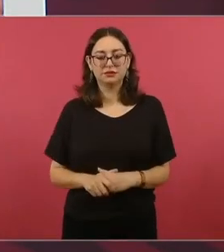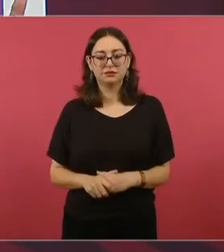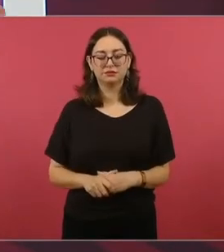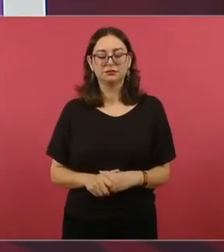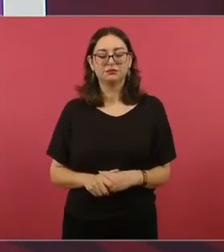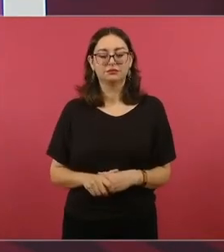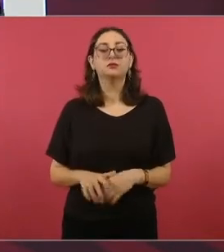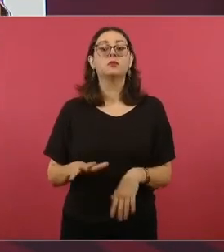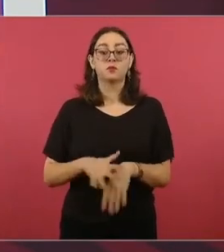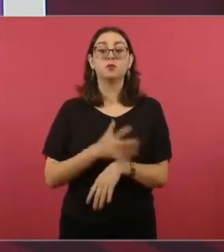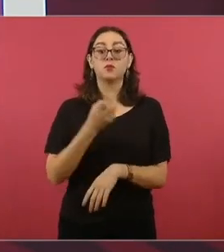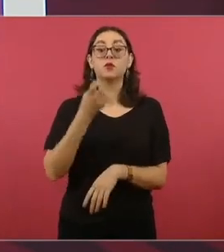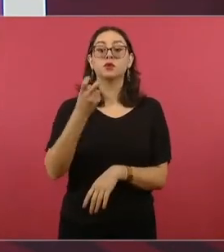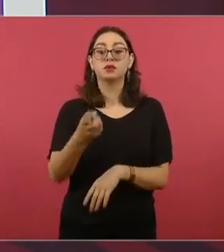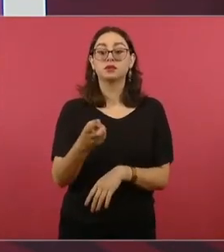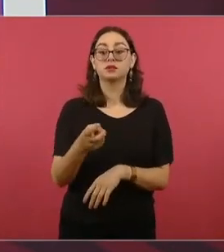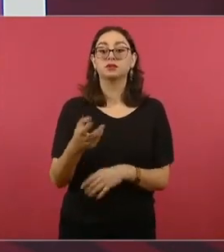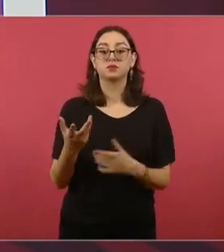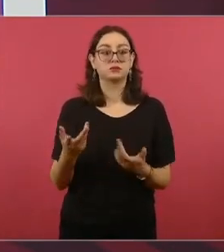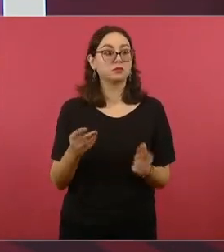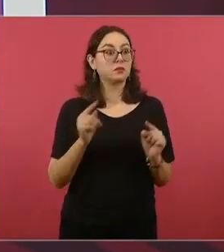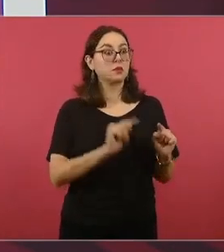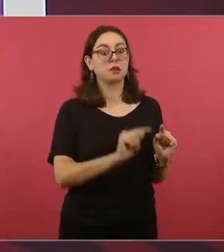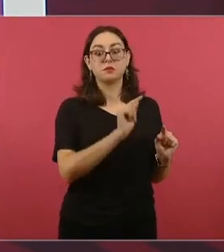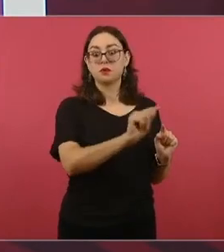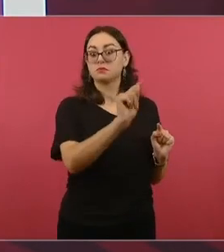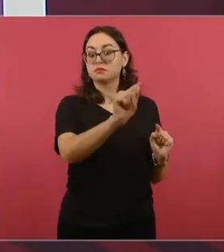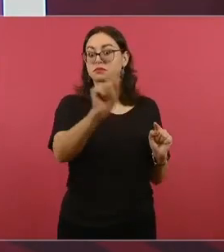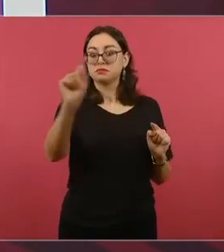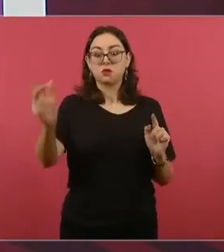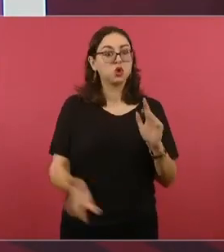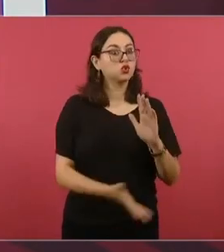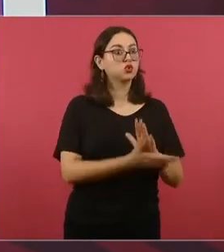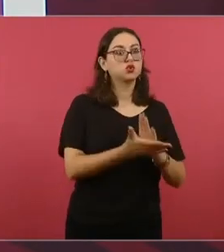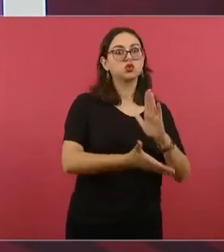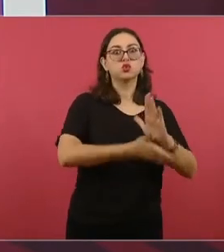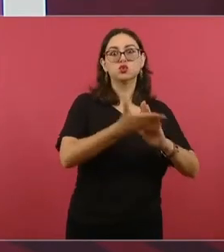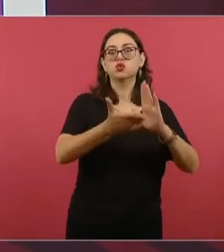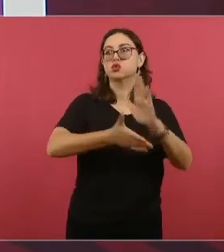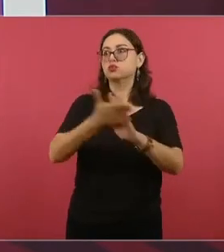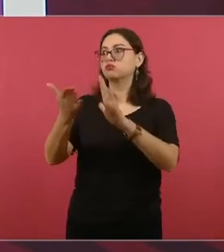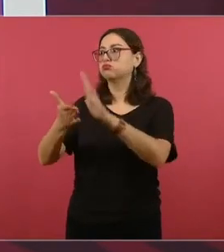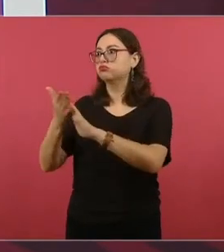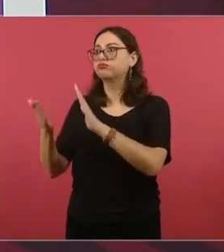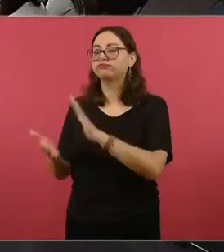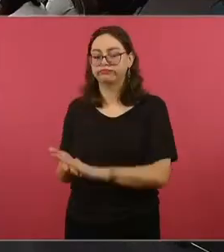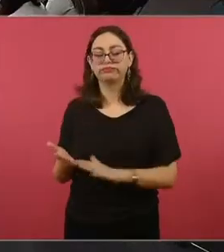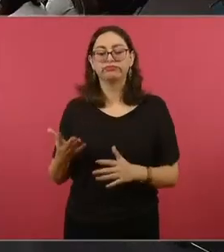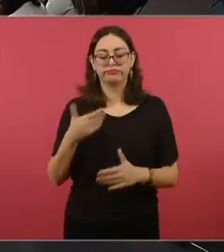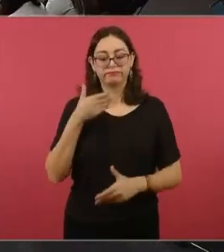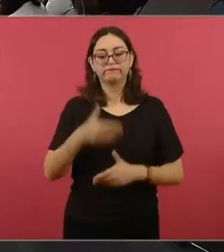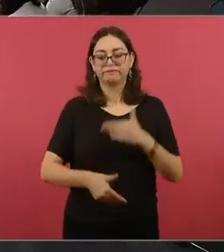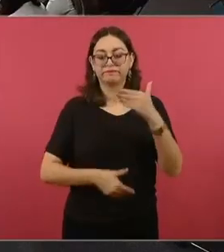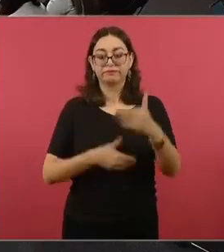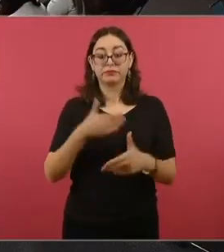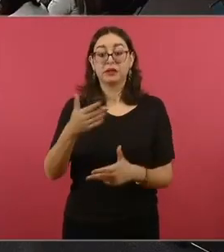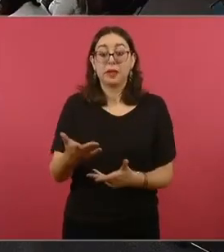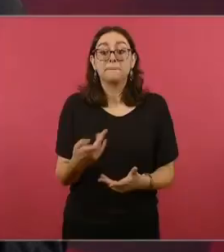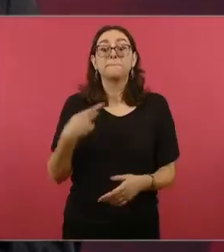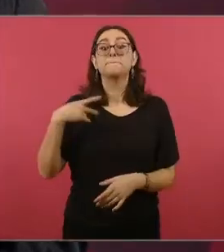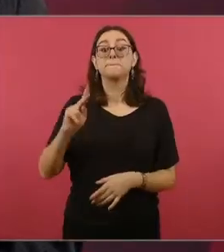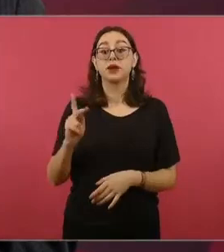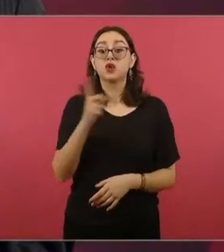Por eso tenemos muchas obras de infraestructura, pero sí hay que pagarle bien